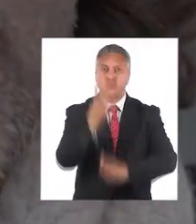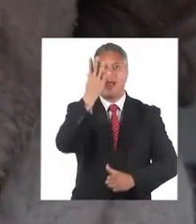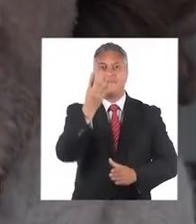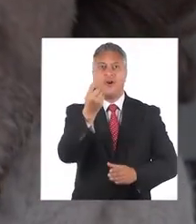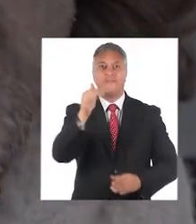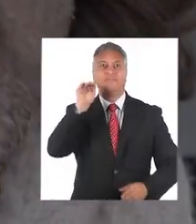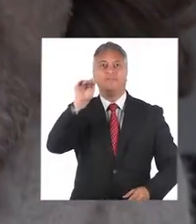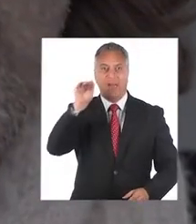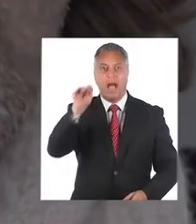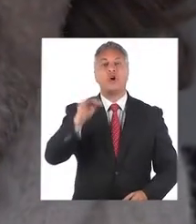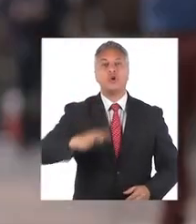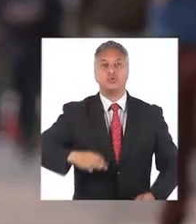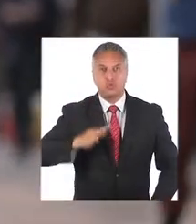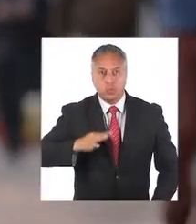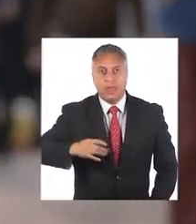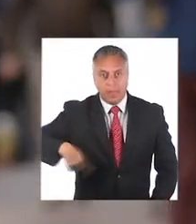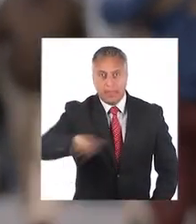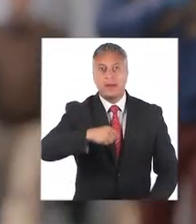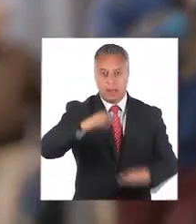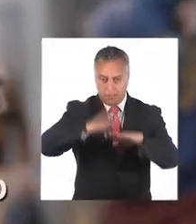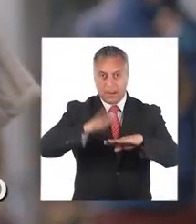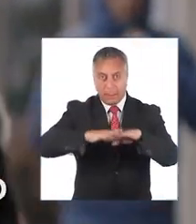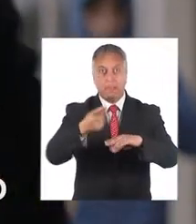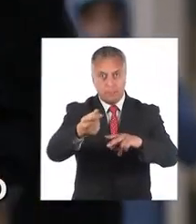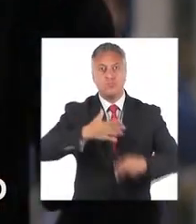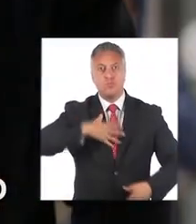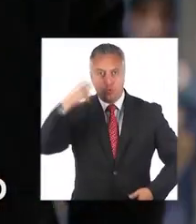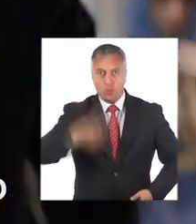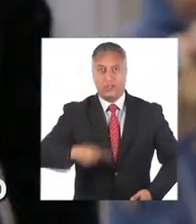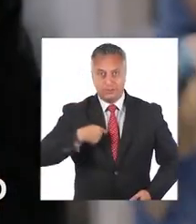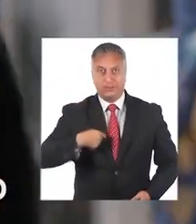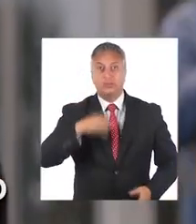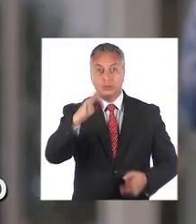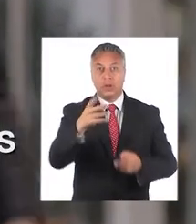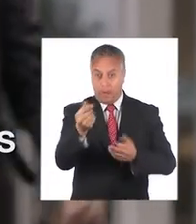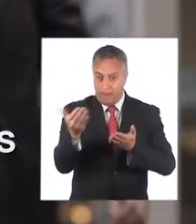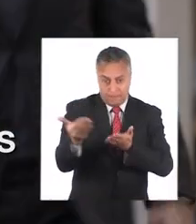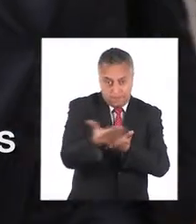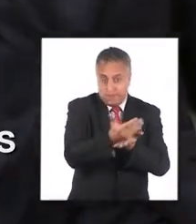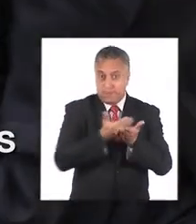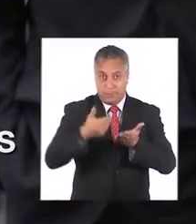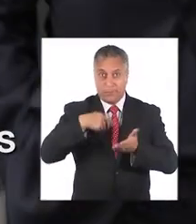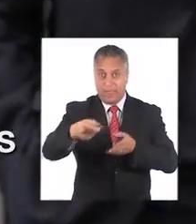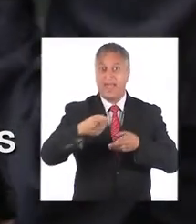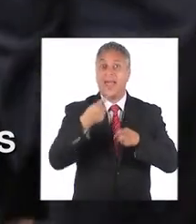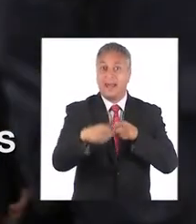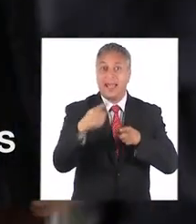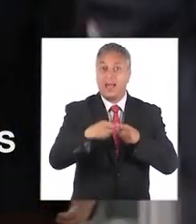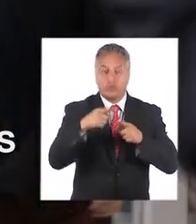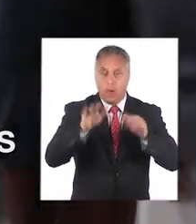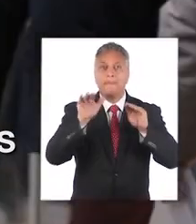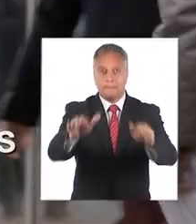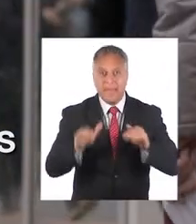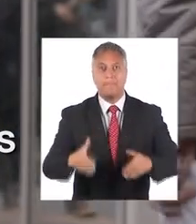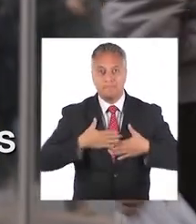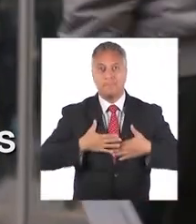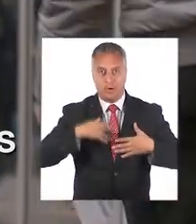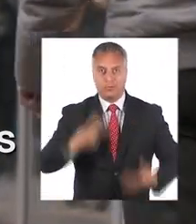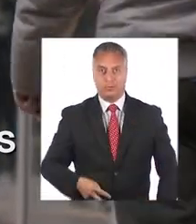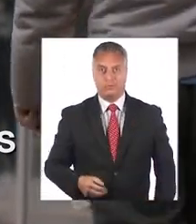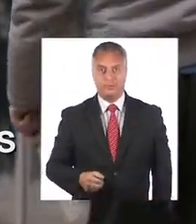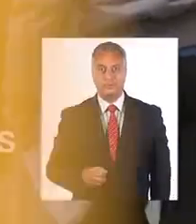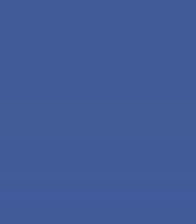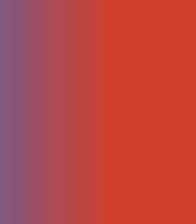sistema financiero, una banca para la ciudadanía, para prestarnos nosotros nuestro dinero y para que las utilidades de estos créditos queden en